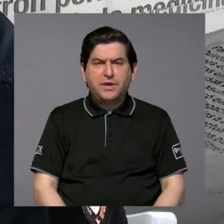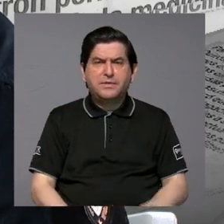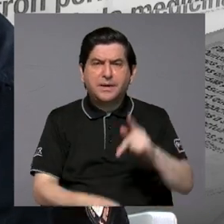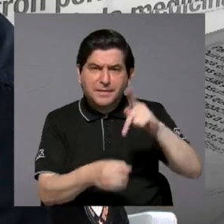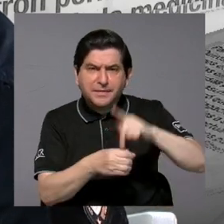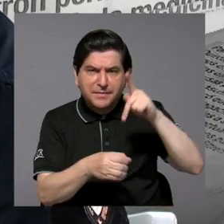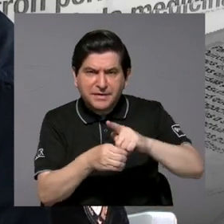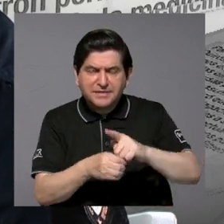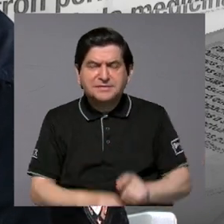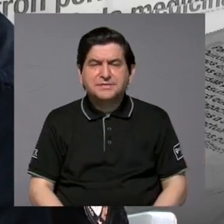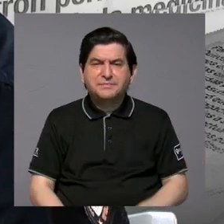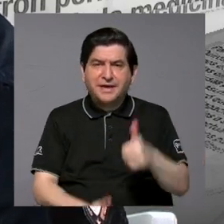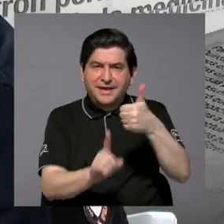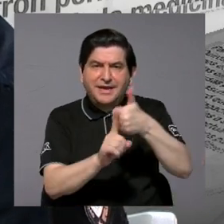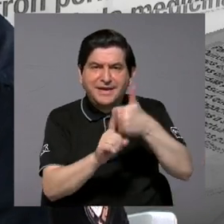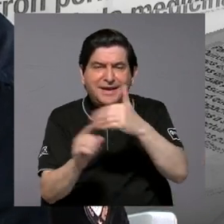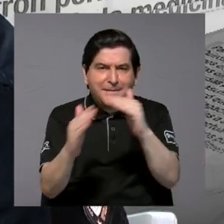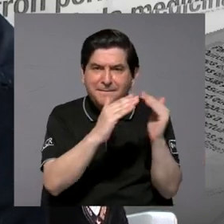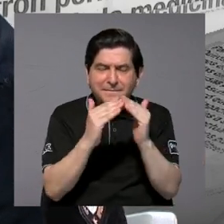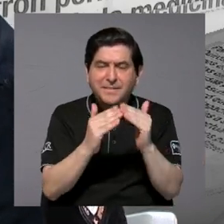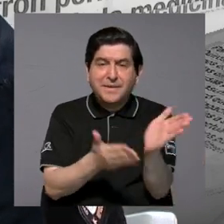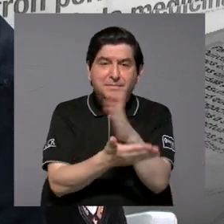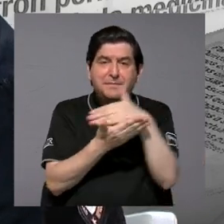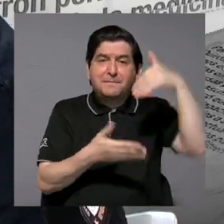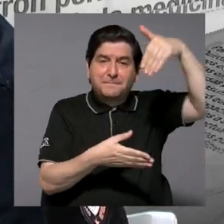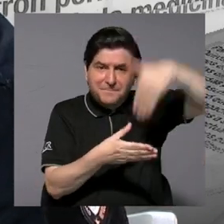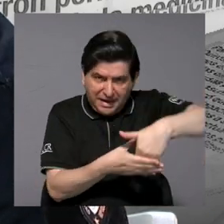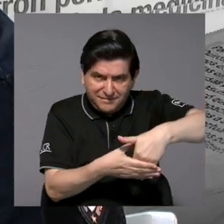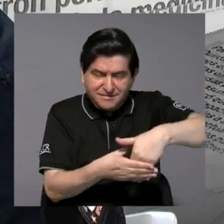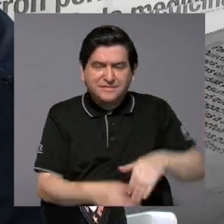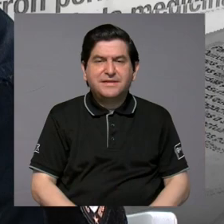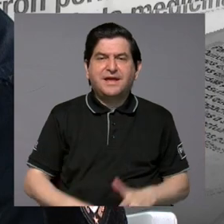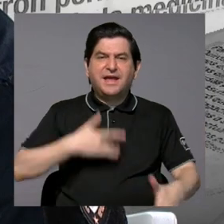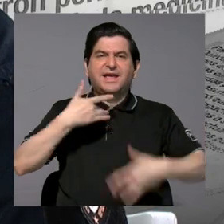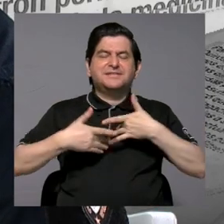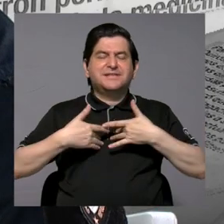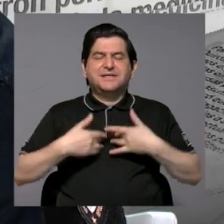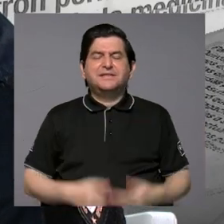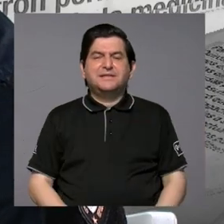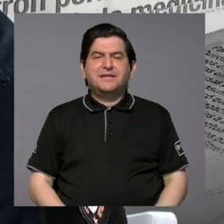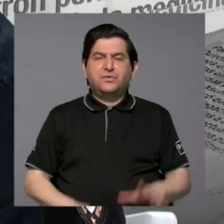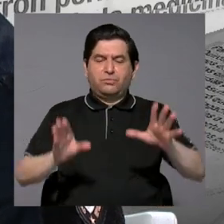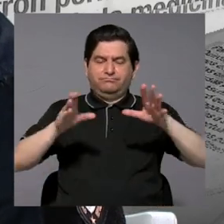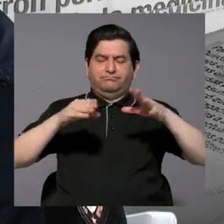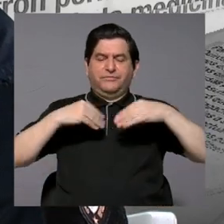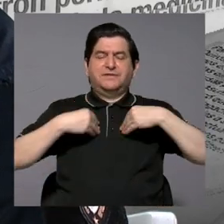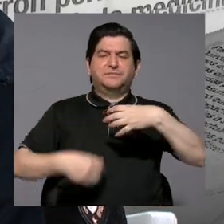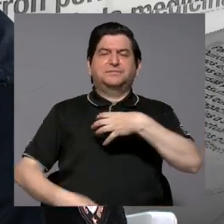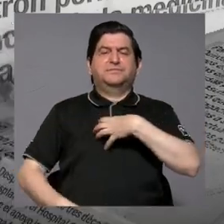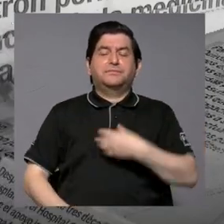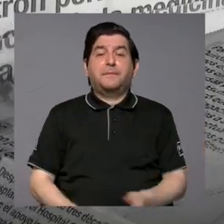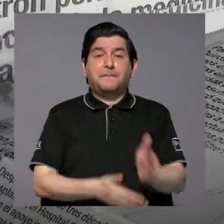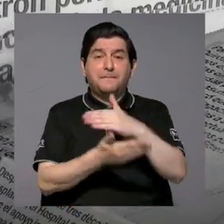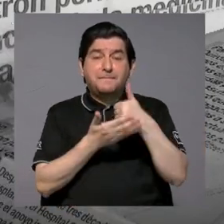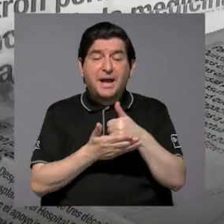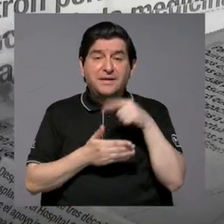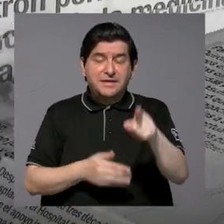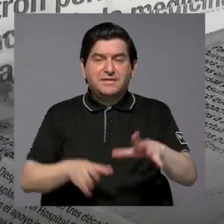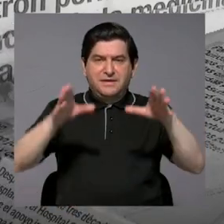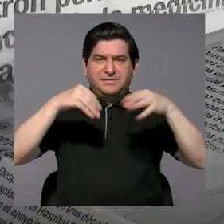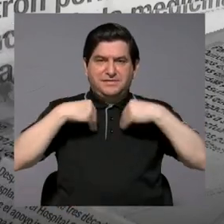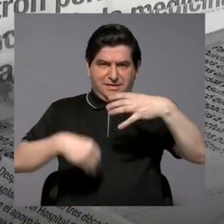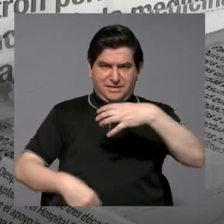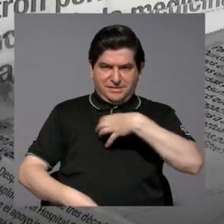de lo que es la comunidad se sienta parte de la comunidad sentido de pertenencia como parte de esa pertenencia que ustedes